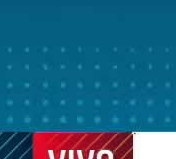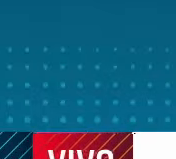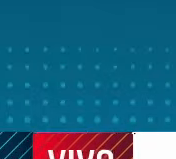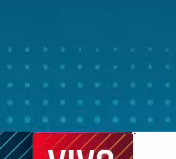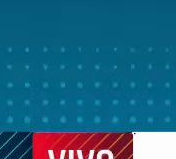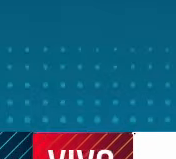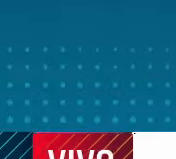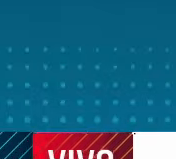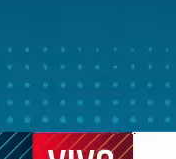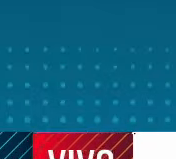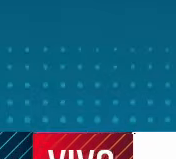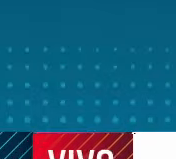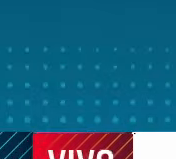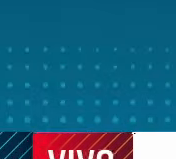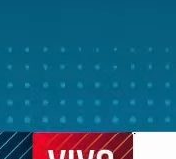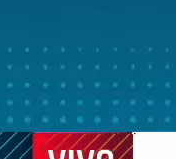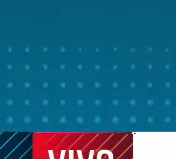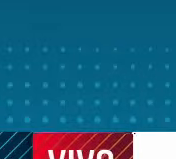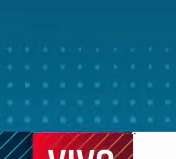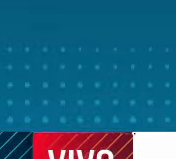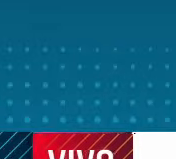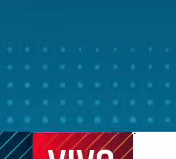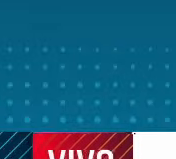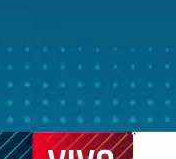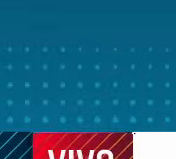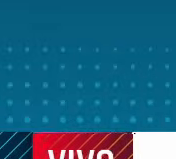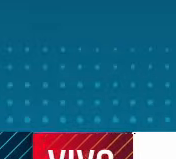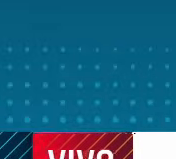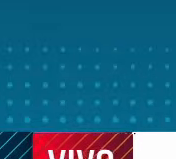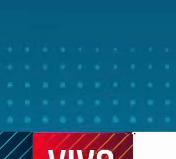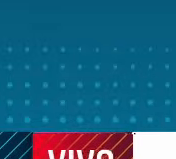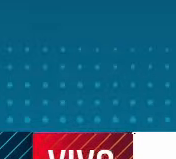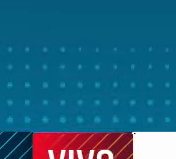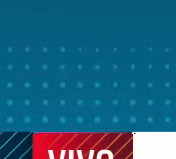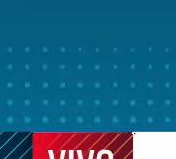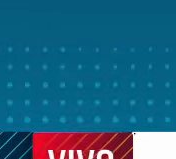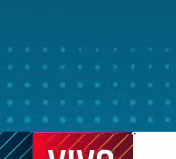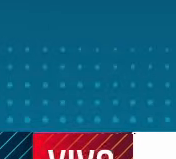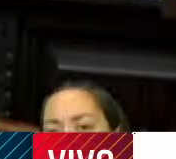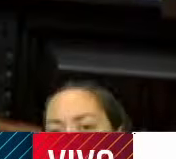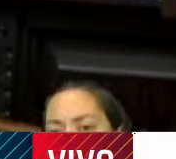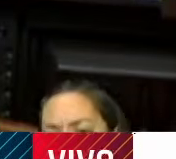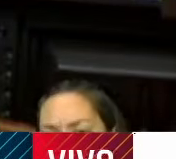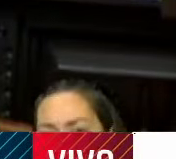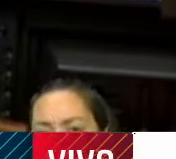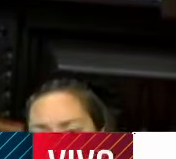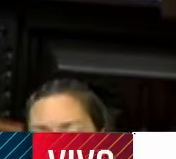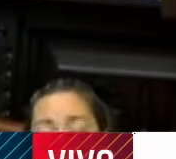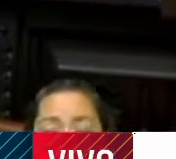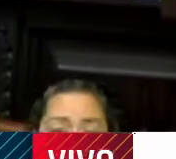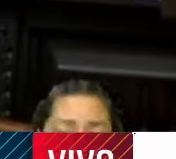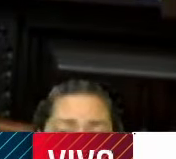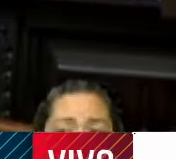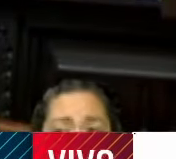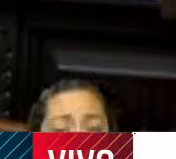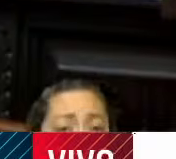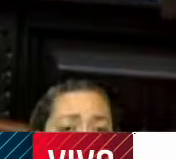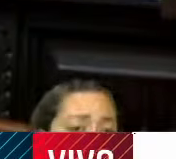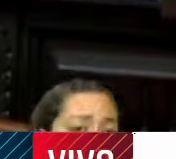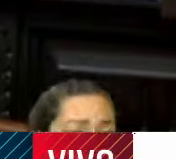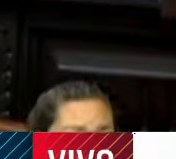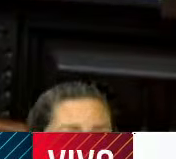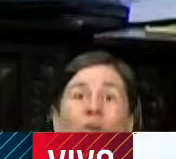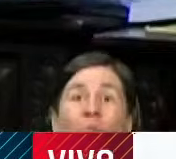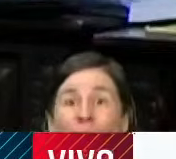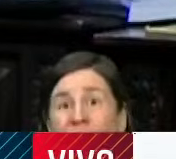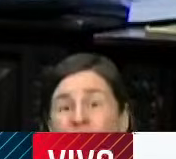vos me preguntarás dónde está Provincias Unidas. No, y hay un dato también importante, cuando es 94 es porque al no haber empate no está el